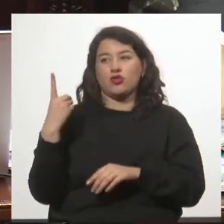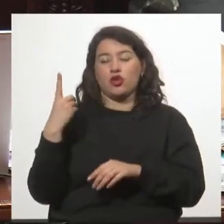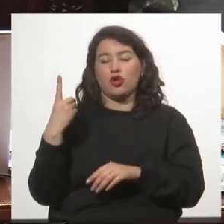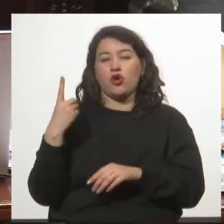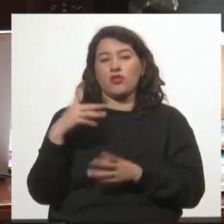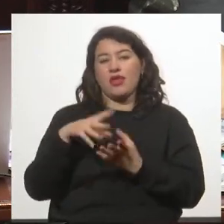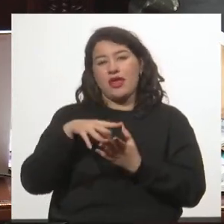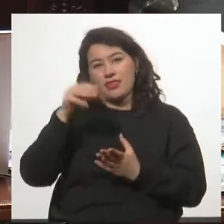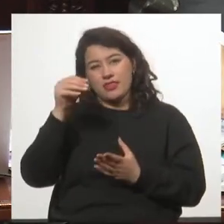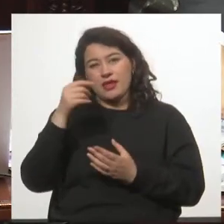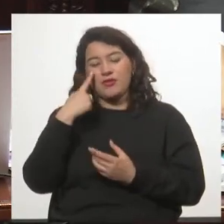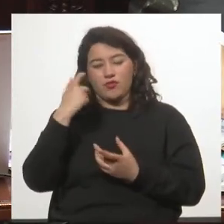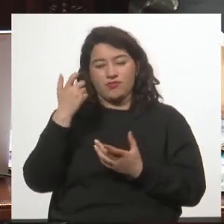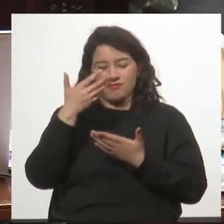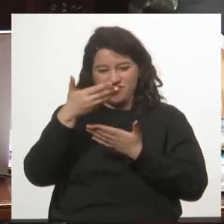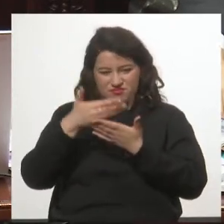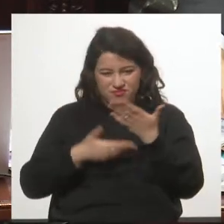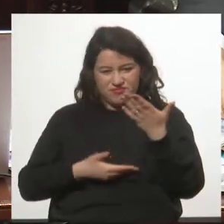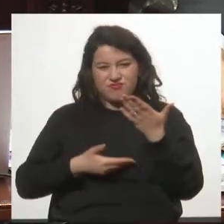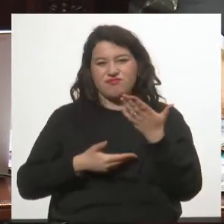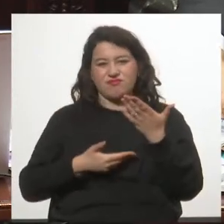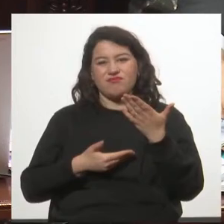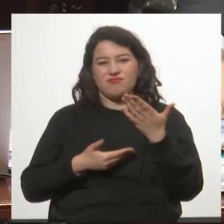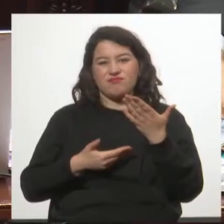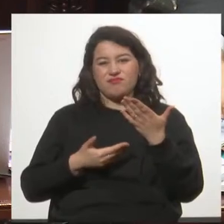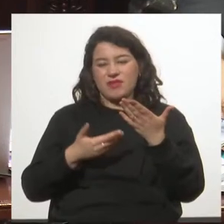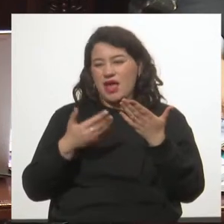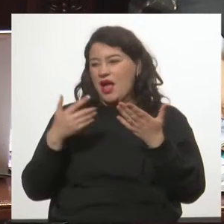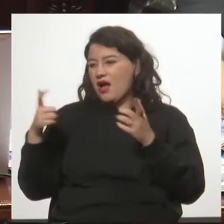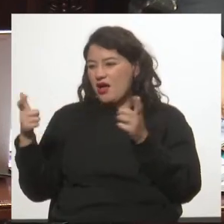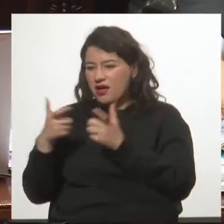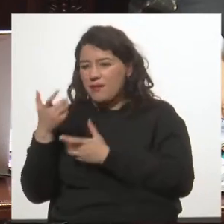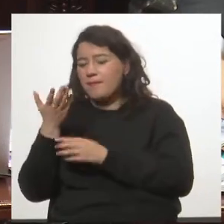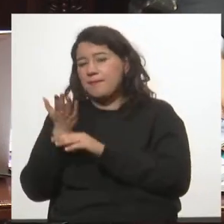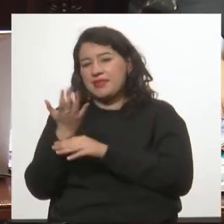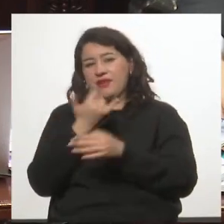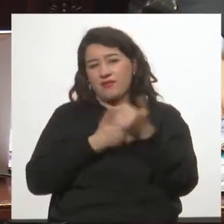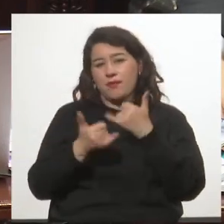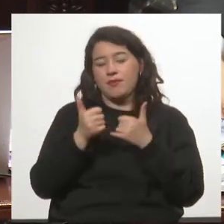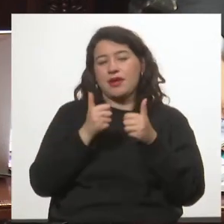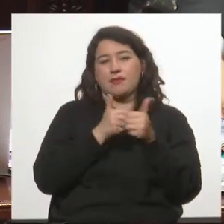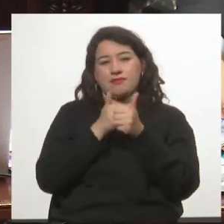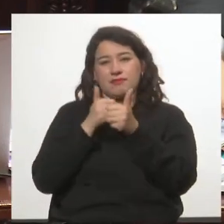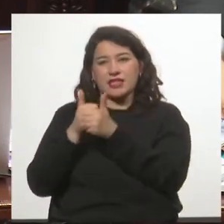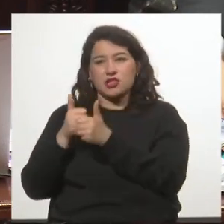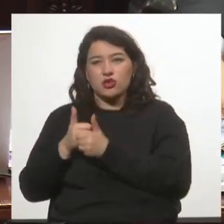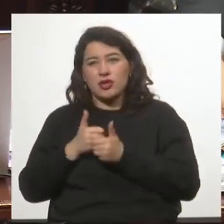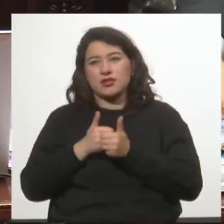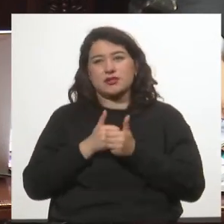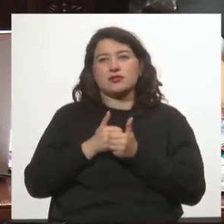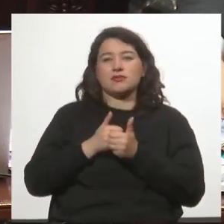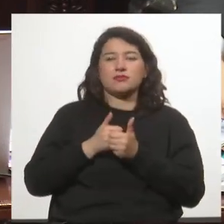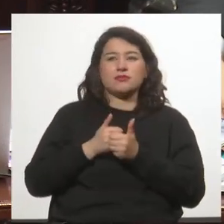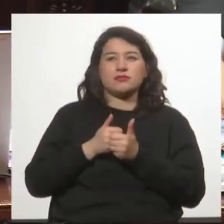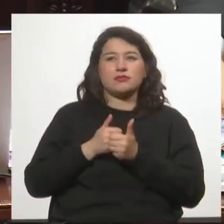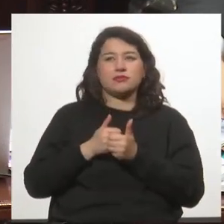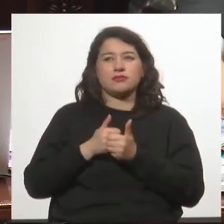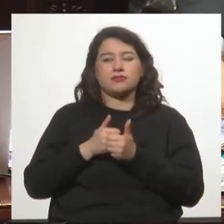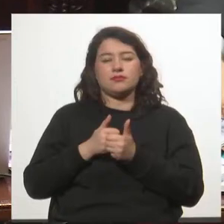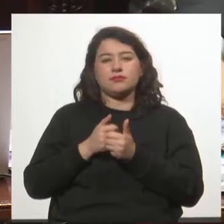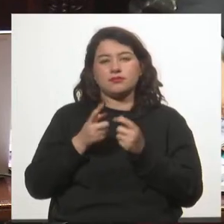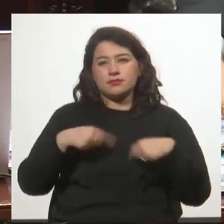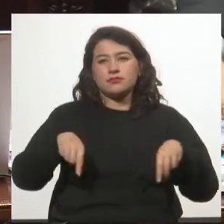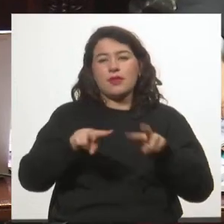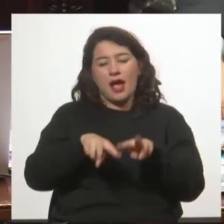estas irregularidades que constata la auditoría solicitamos un informe nuestros asesores letrados que